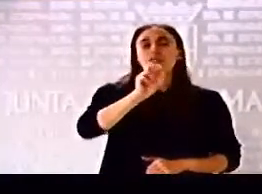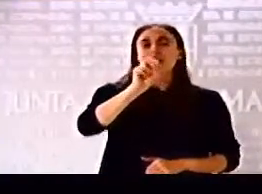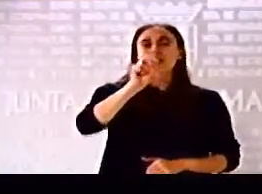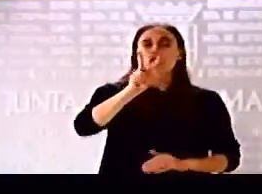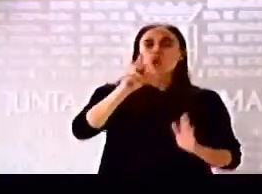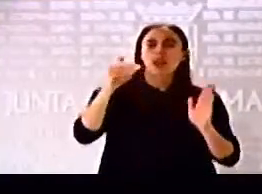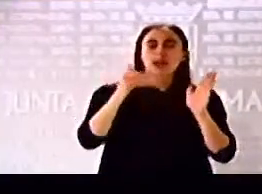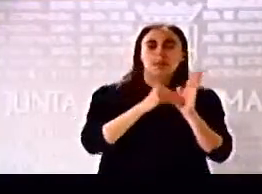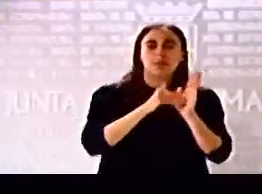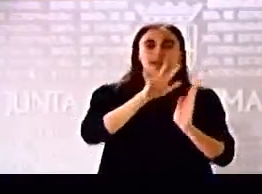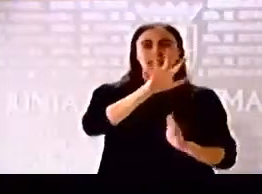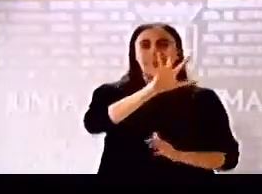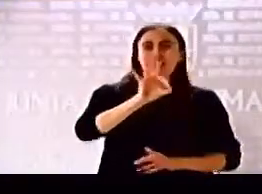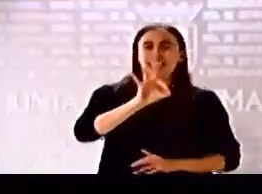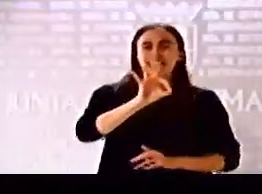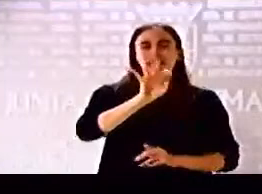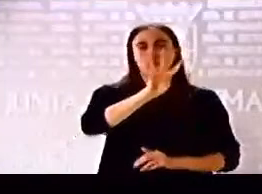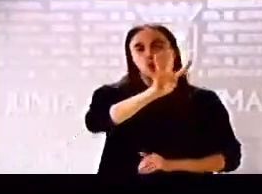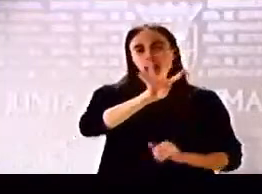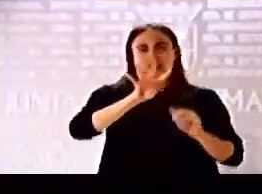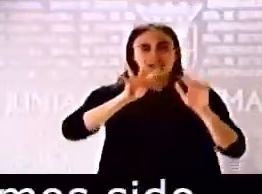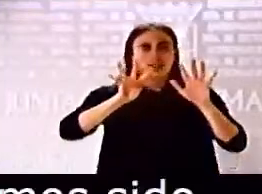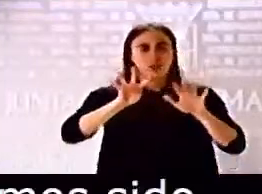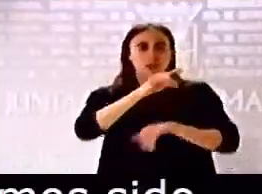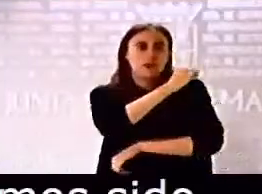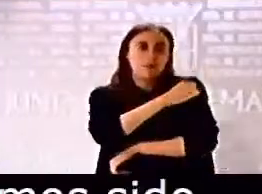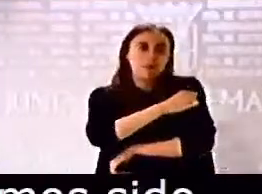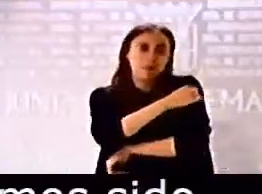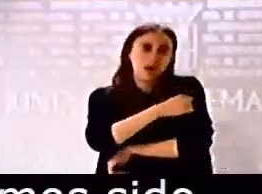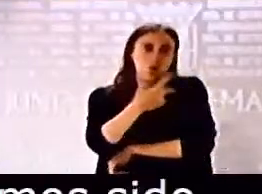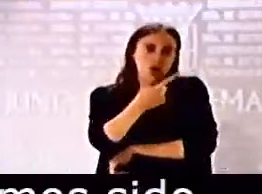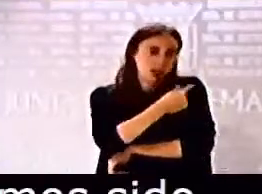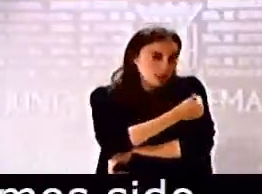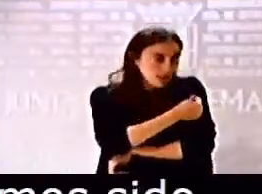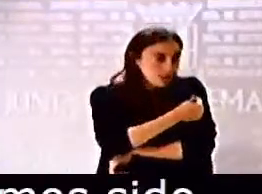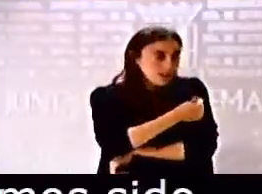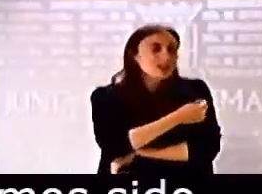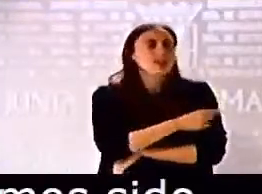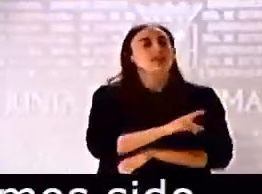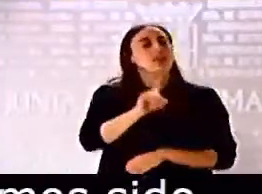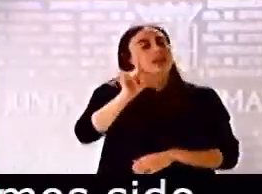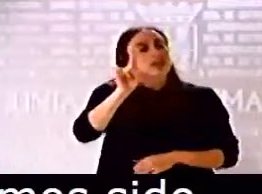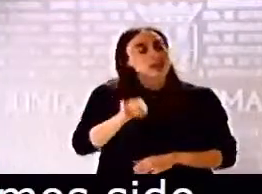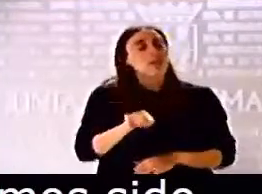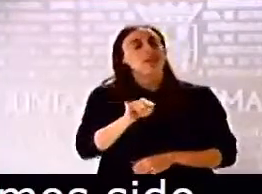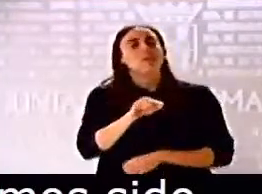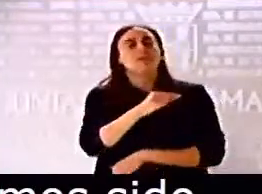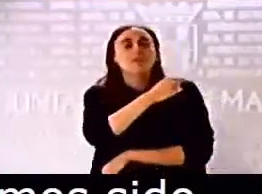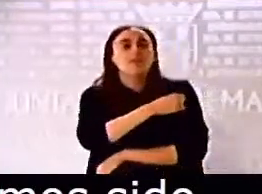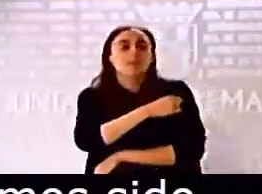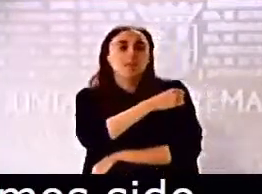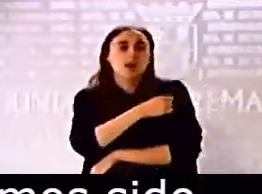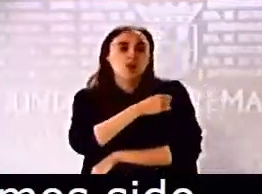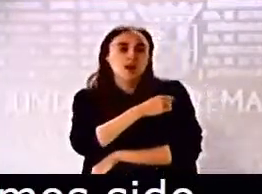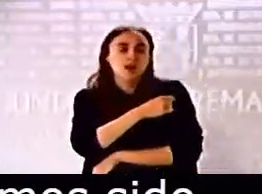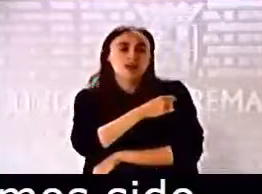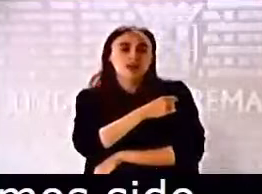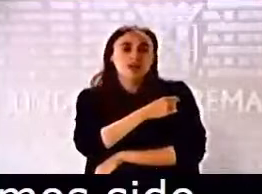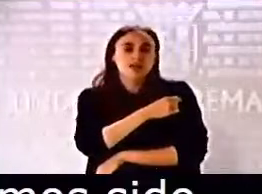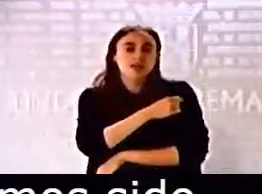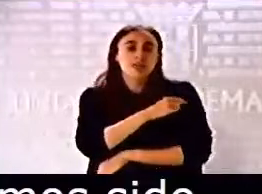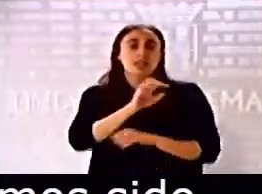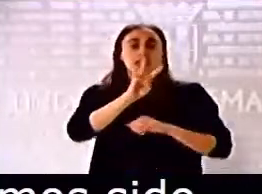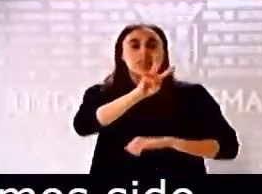412.549 dosis de vacuna, el hecho de que hayamos sido capaces de vacunar a más